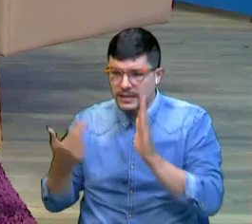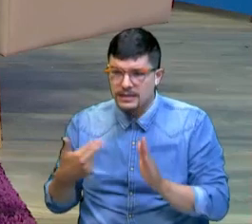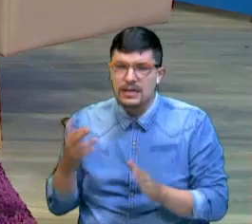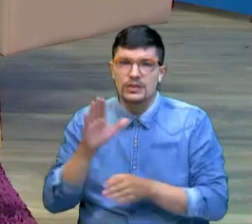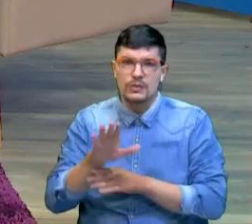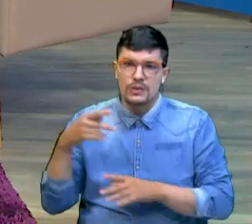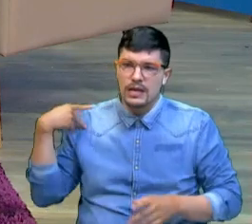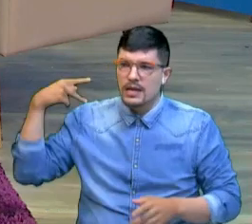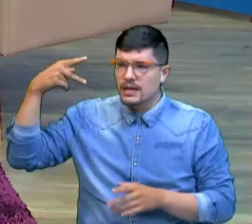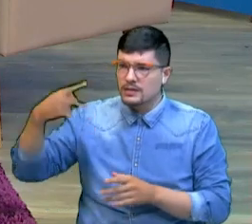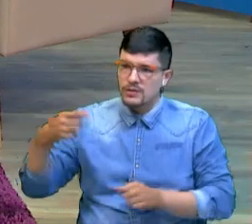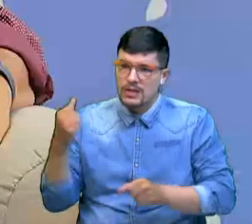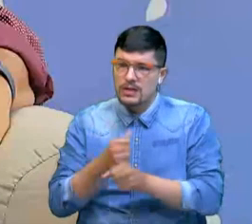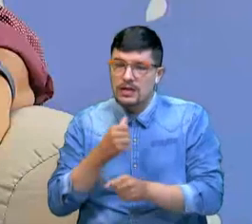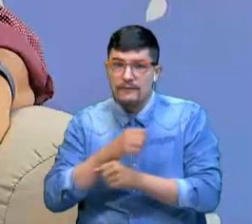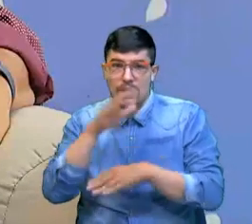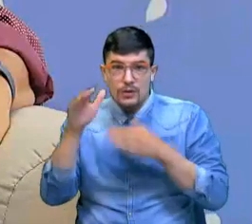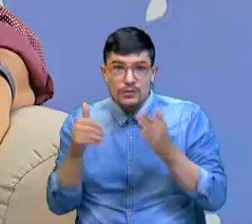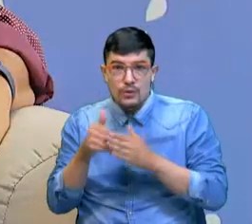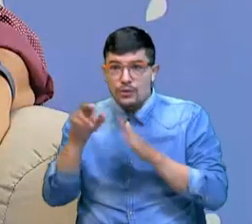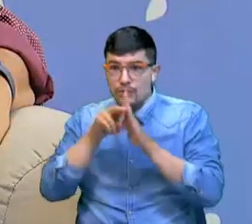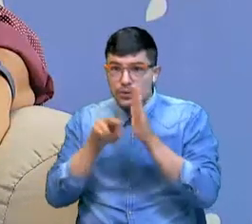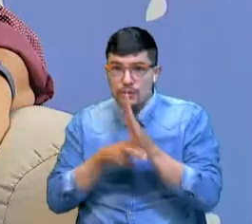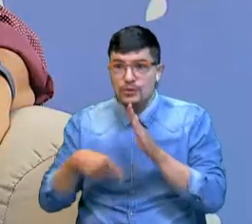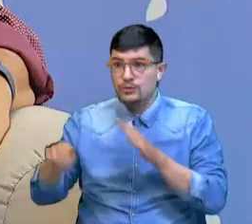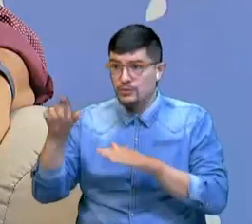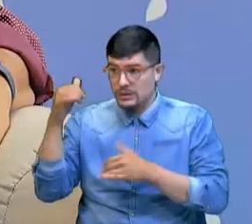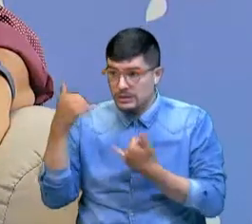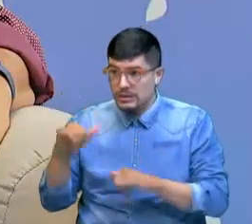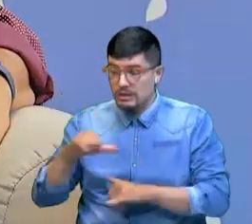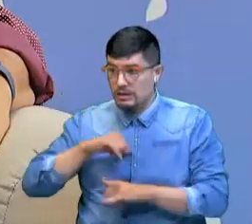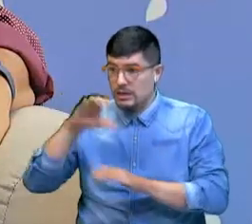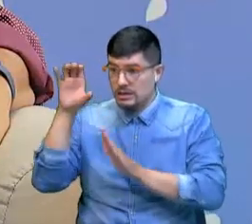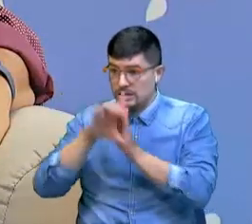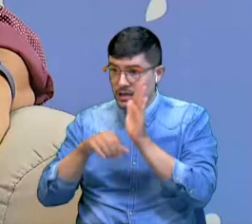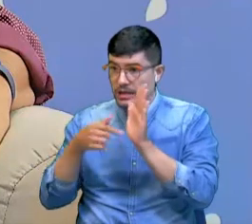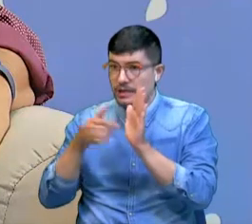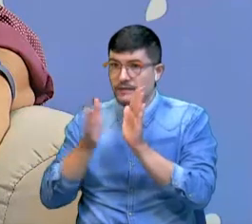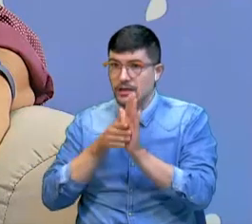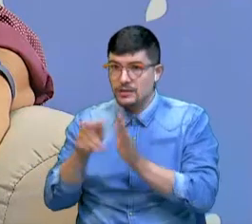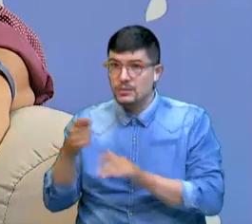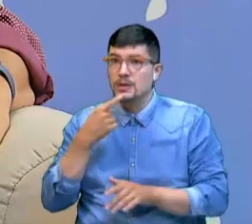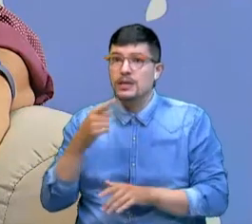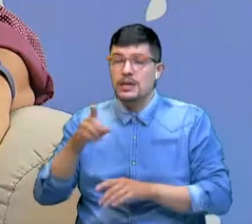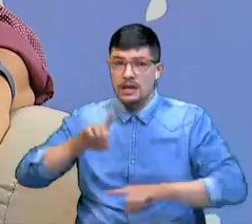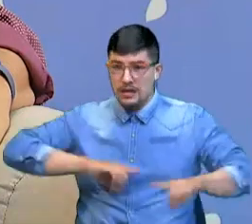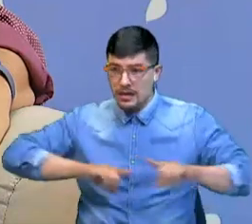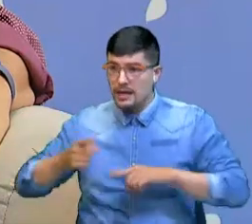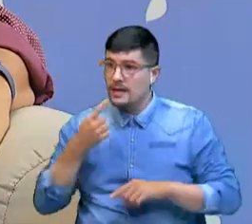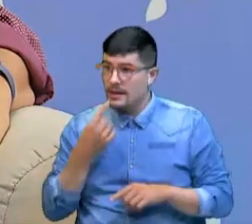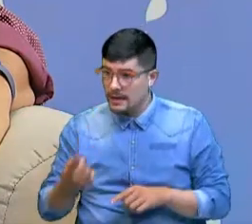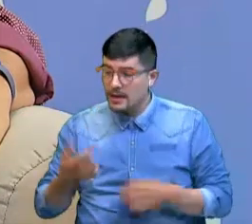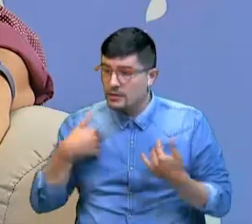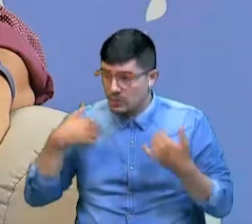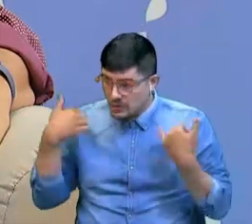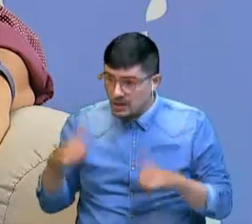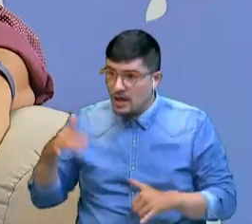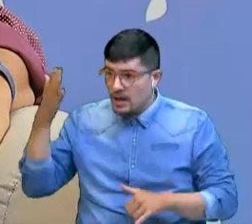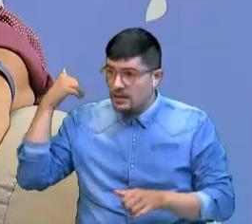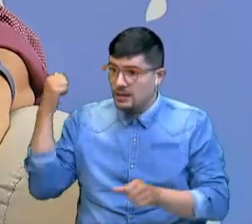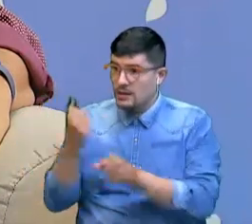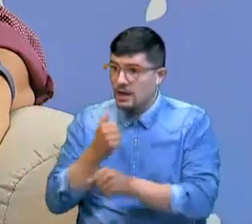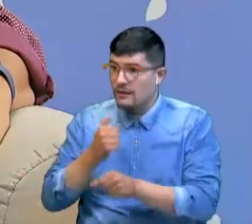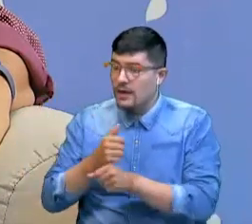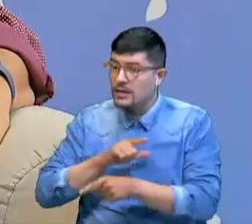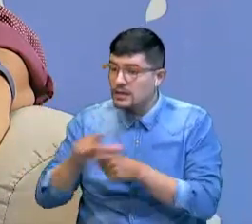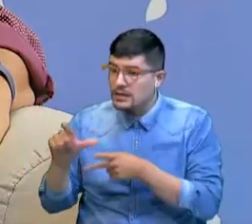laboral. Ahora, como todo está en línea y si cuentan con las certificaciones, decirle a la administradora de fondos de pensiones, mire, yo laboré en tal periodo, estas